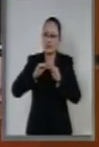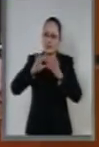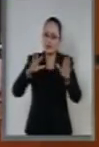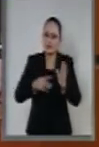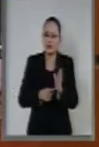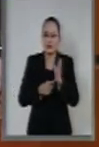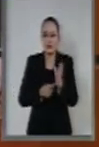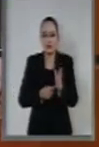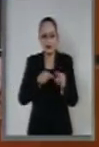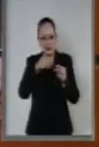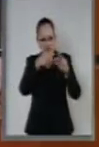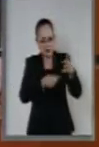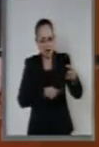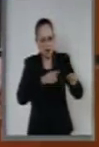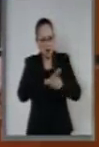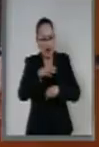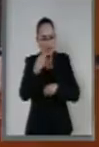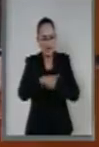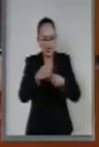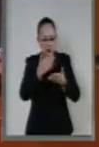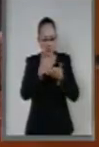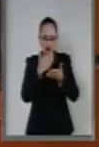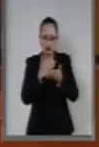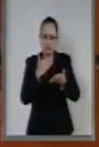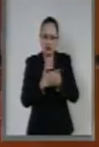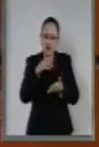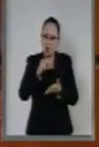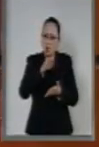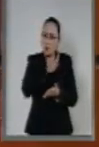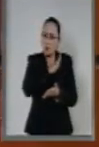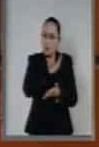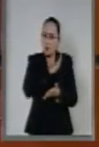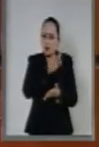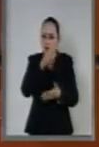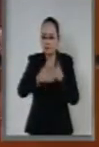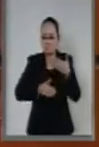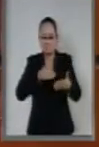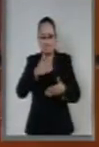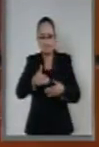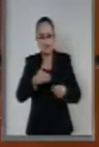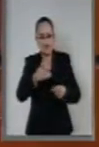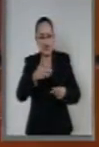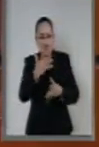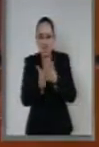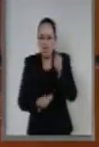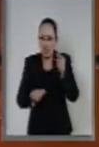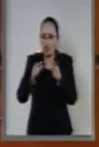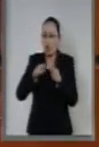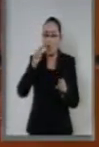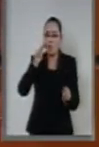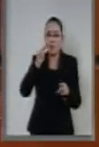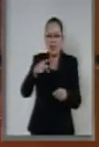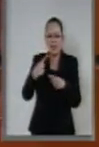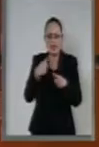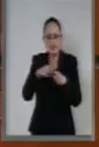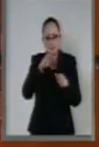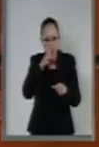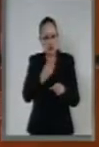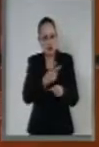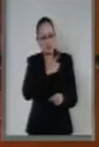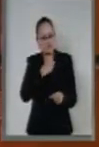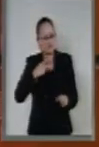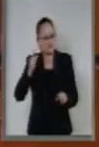de delitos que no permitan la evasión que no permitan que no haya culpables que no se